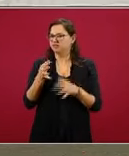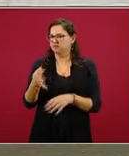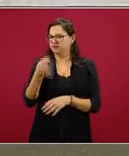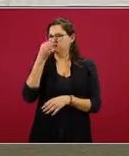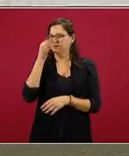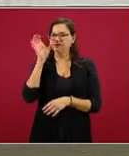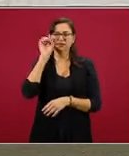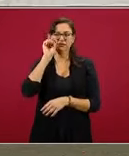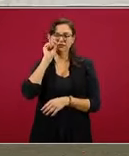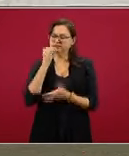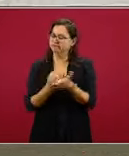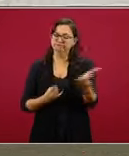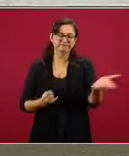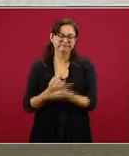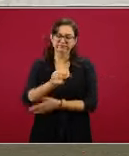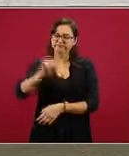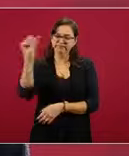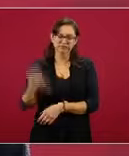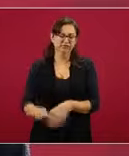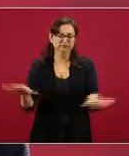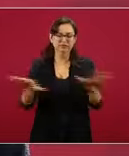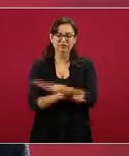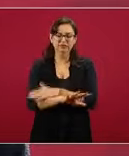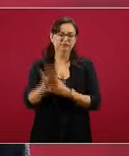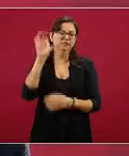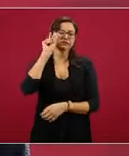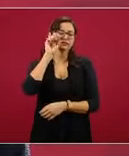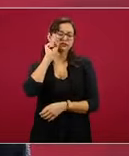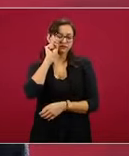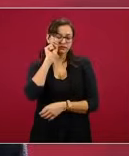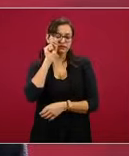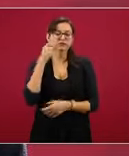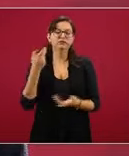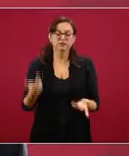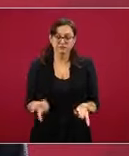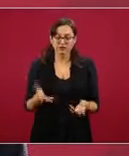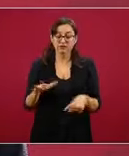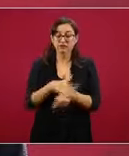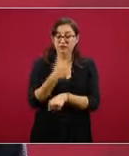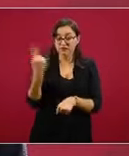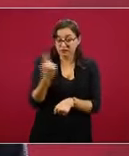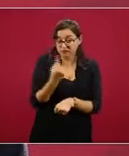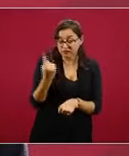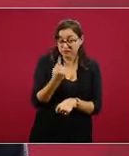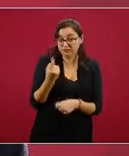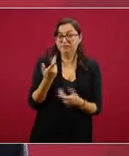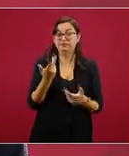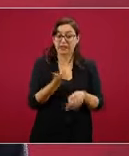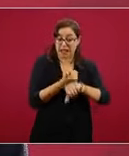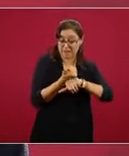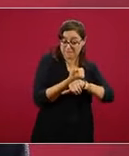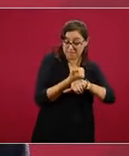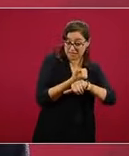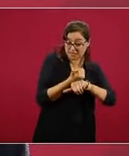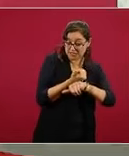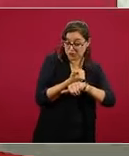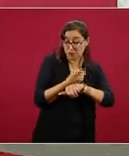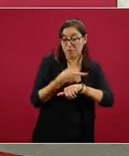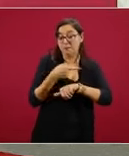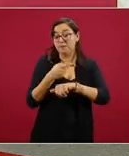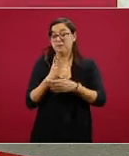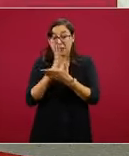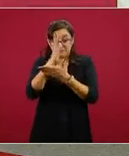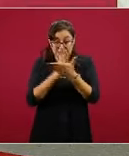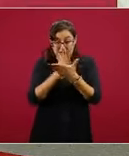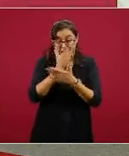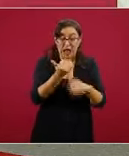se implementan acciones de semáforo naranja, dado que están muy cerca del amarillo nuevamente, a